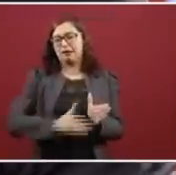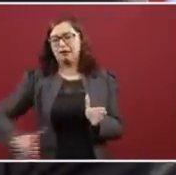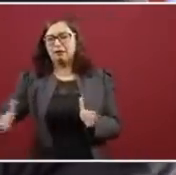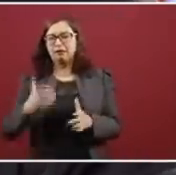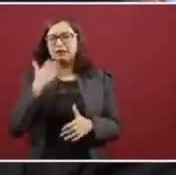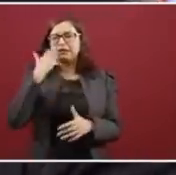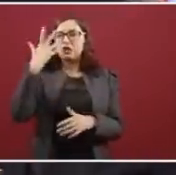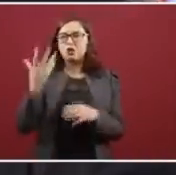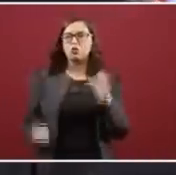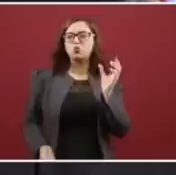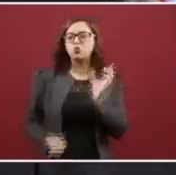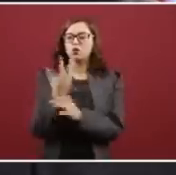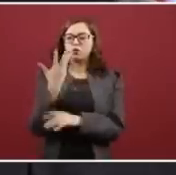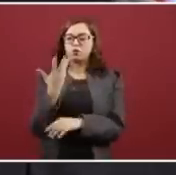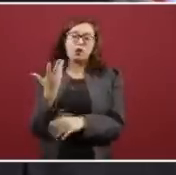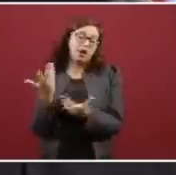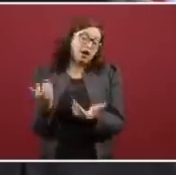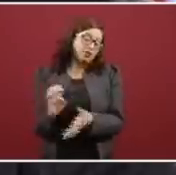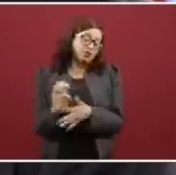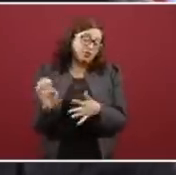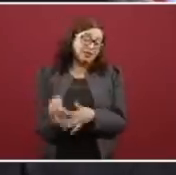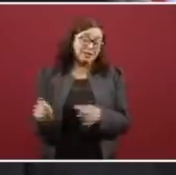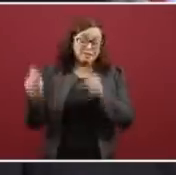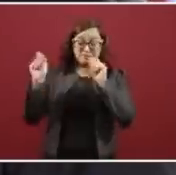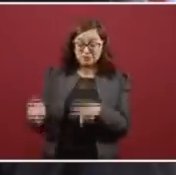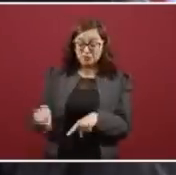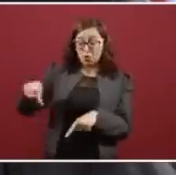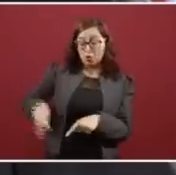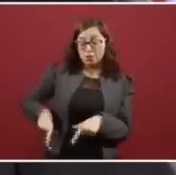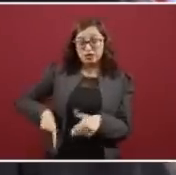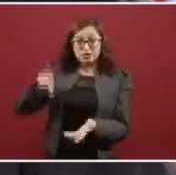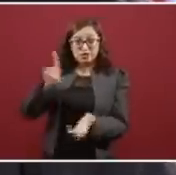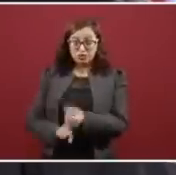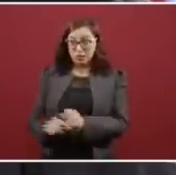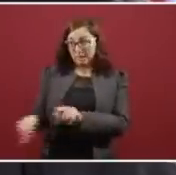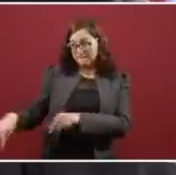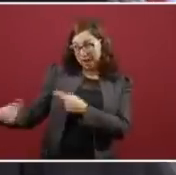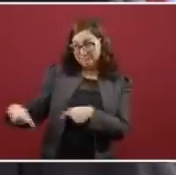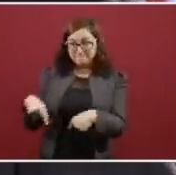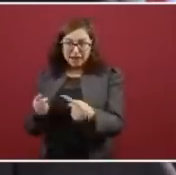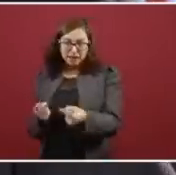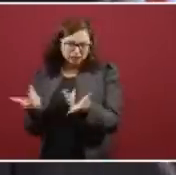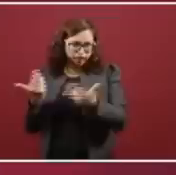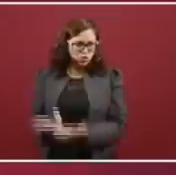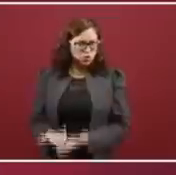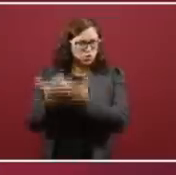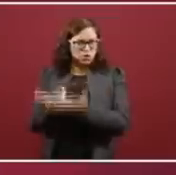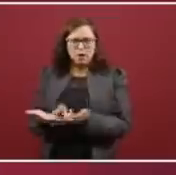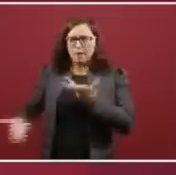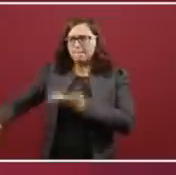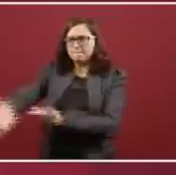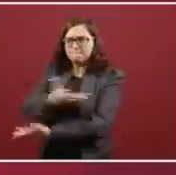entonces tenemos aquí mismo al interior de bueno porque eso enriquece mucho